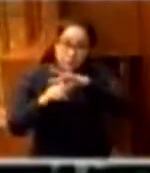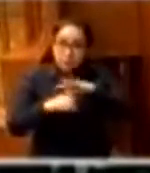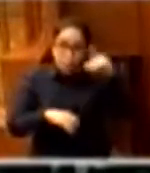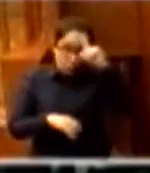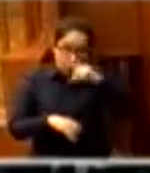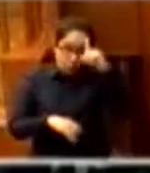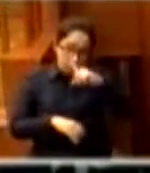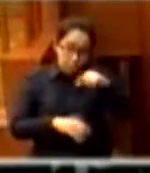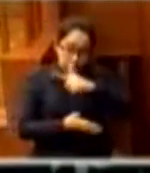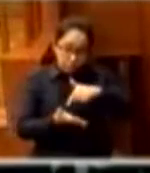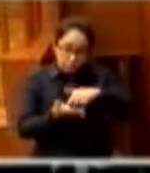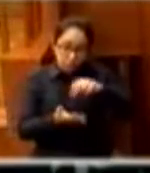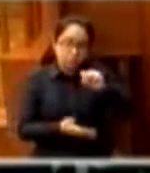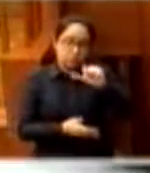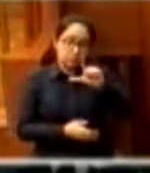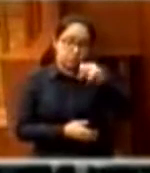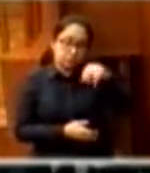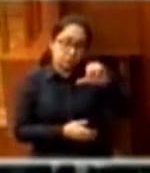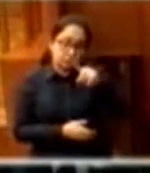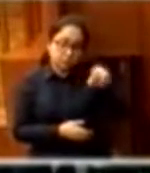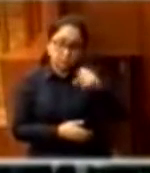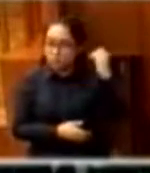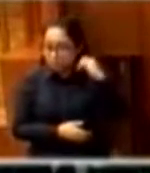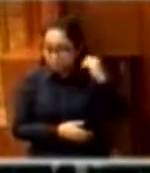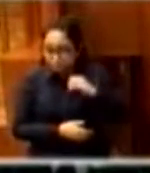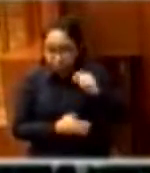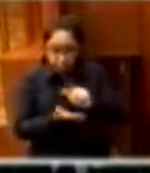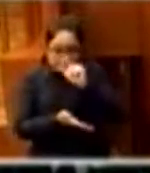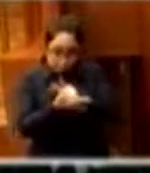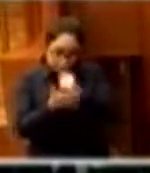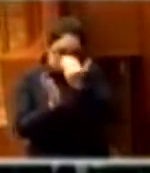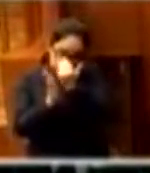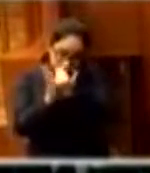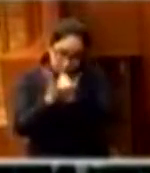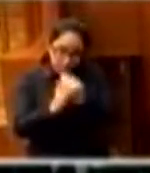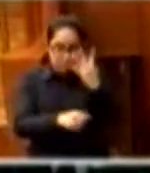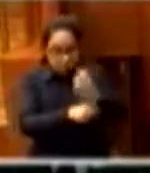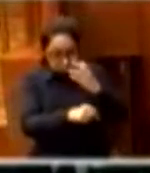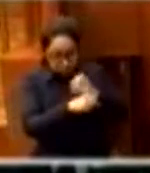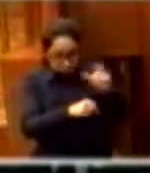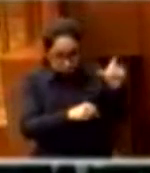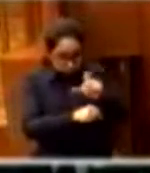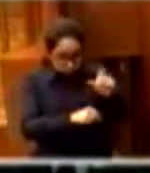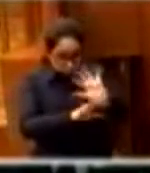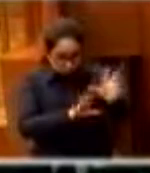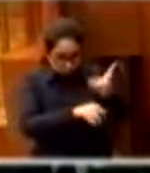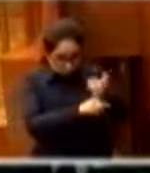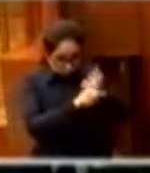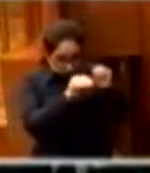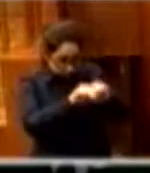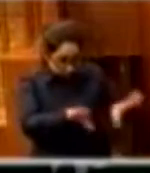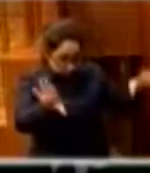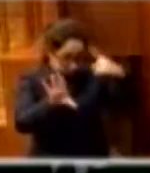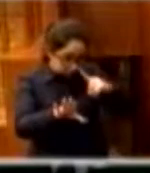concejalías al Ayuntamiento de Salina Cruz, Oaxaca, en términos de la legislación aplicable. Cuarto, una vez emitida la convocatoria para la